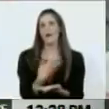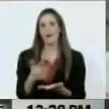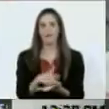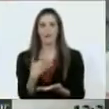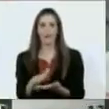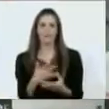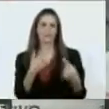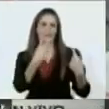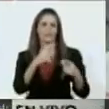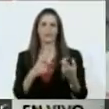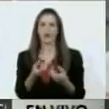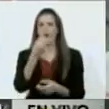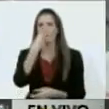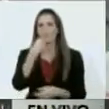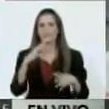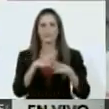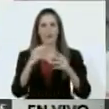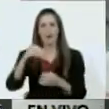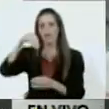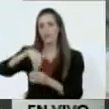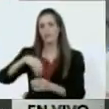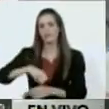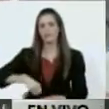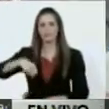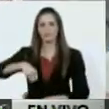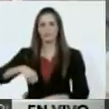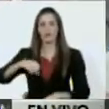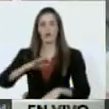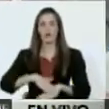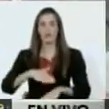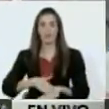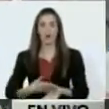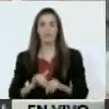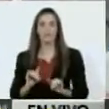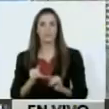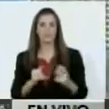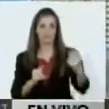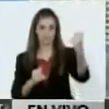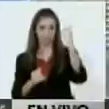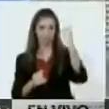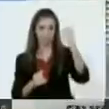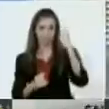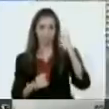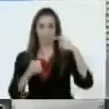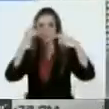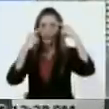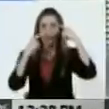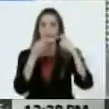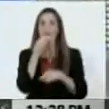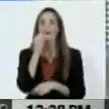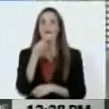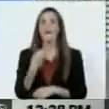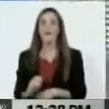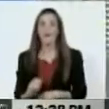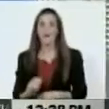calzoncillos, comida, todo. Porque era así nos formaban. Y Hugo Chávez, un muchacho,